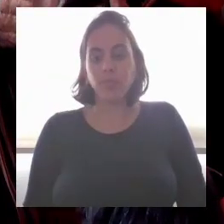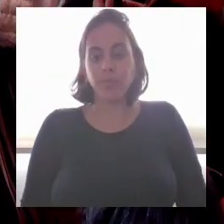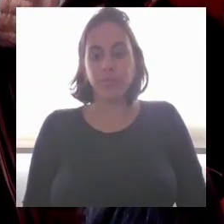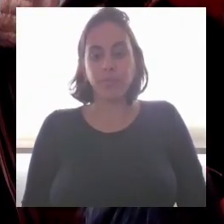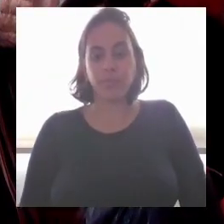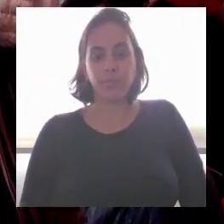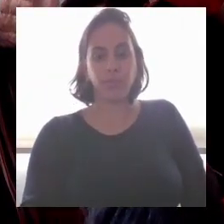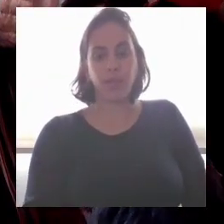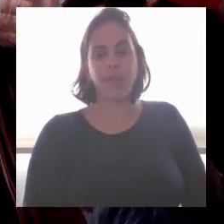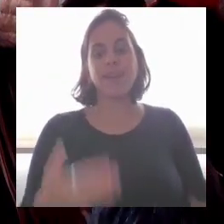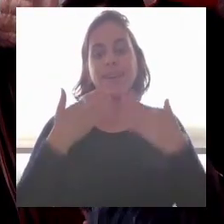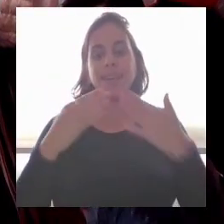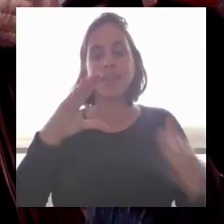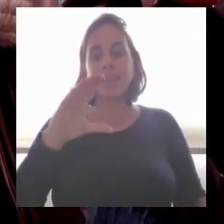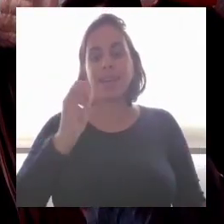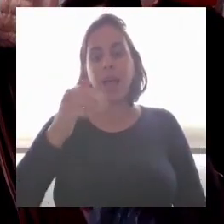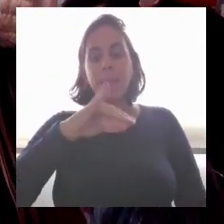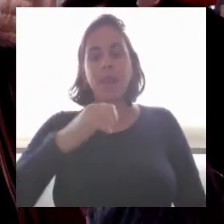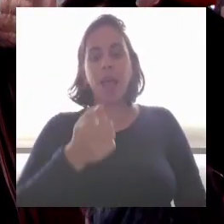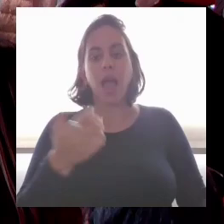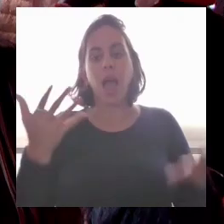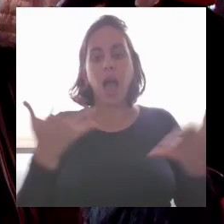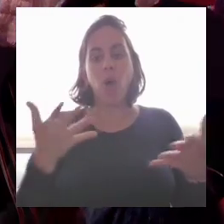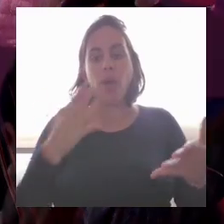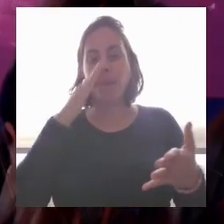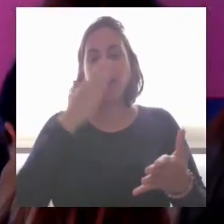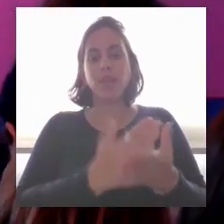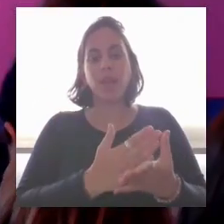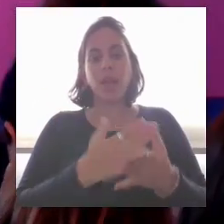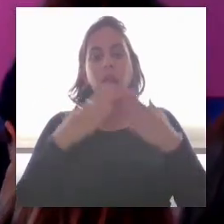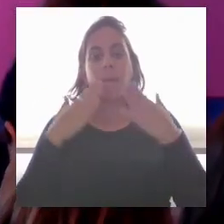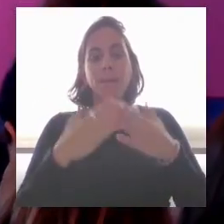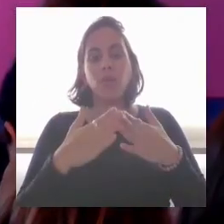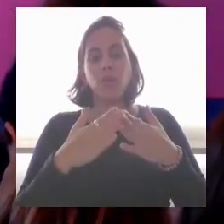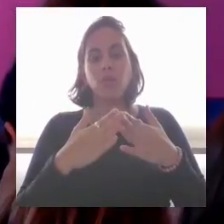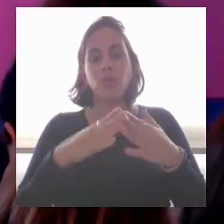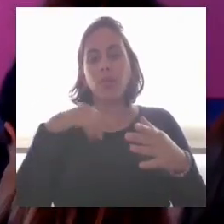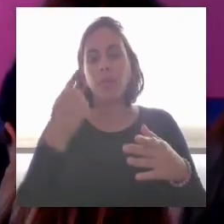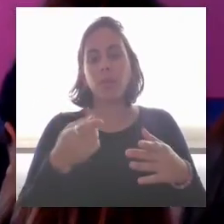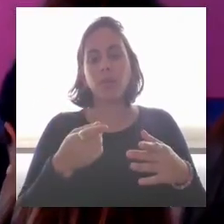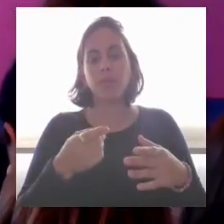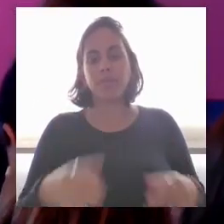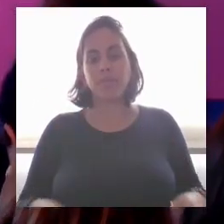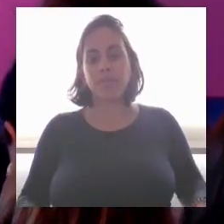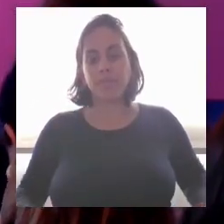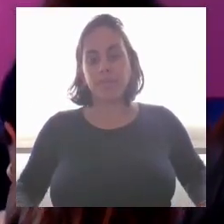Gracias, Camila. Y ahora Eleonora para el final, para estas preguntas, y después seguimos con el intercambio. Bien.